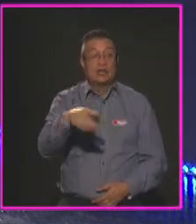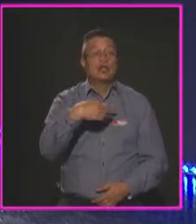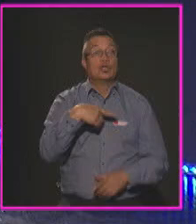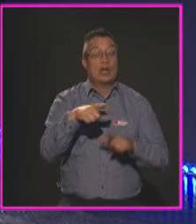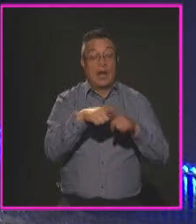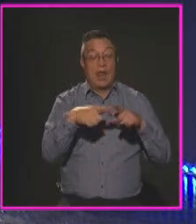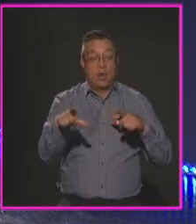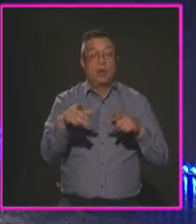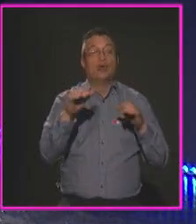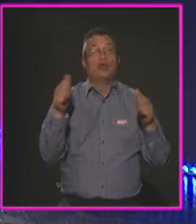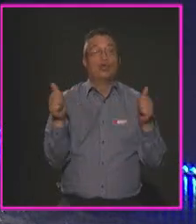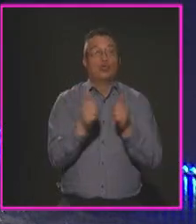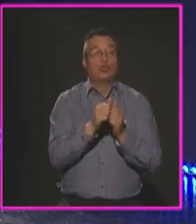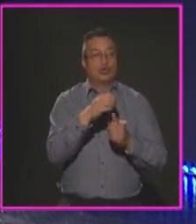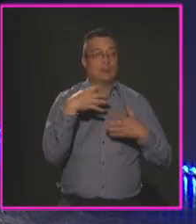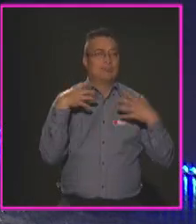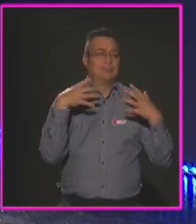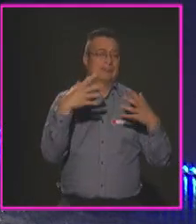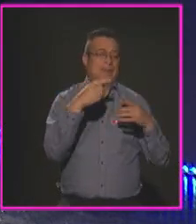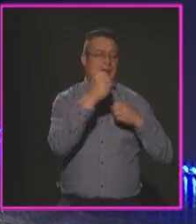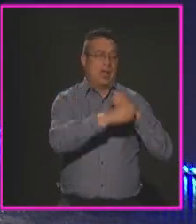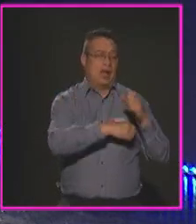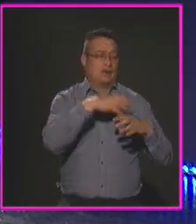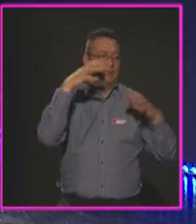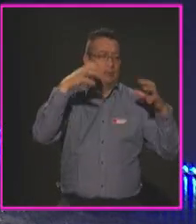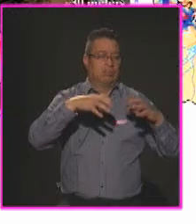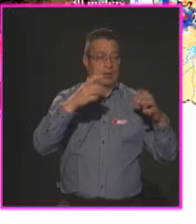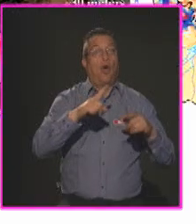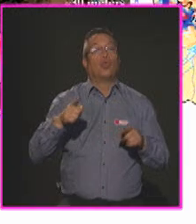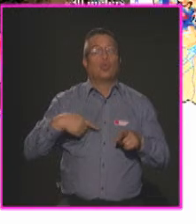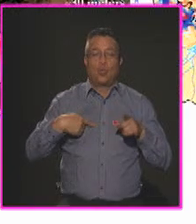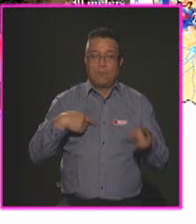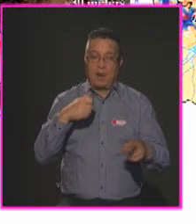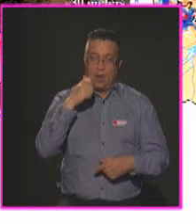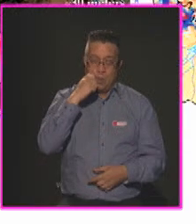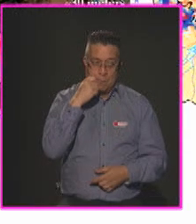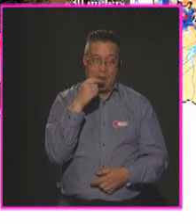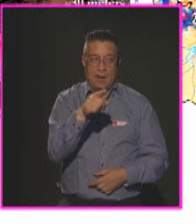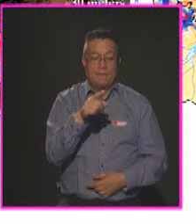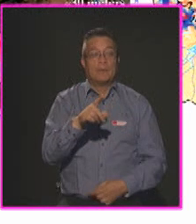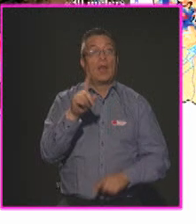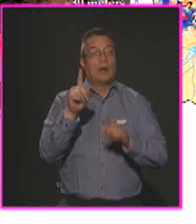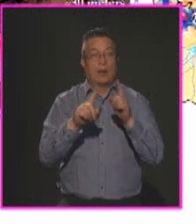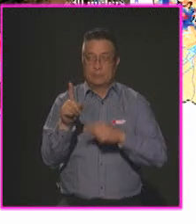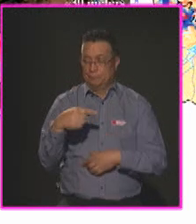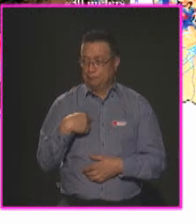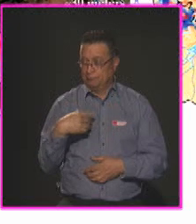explica con la mega sequía al final, había causa humana. Yo creo que alguien no me tiene buena aquí.